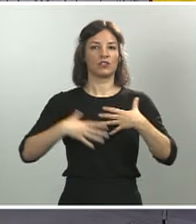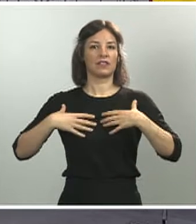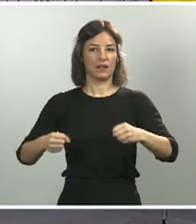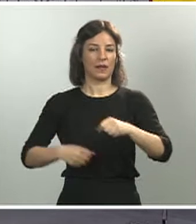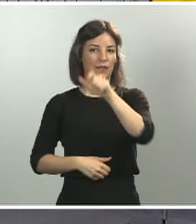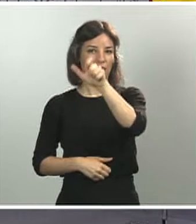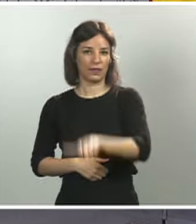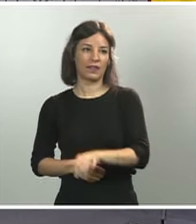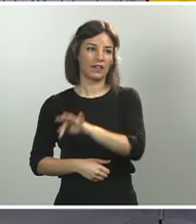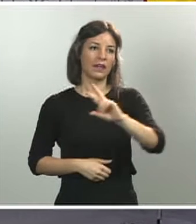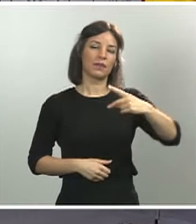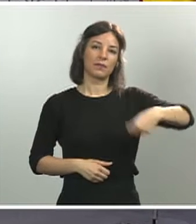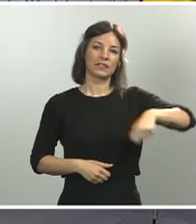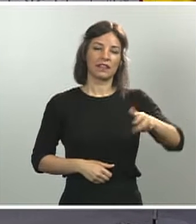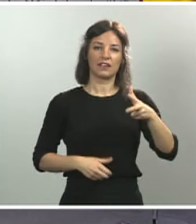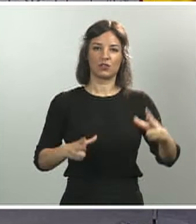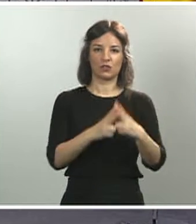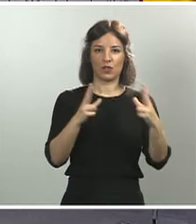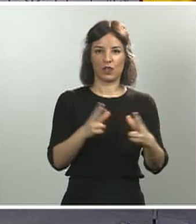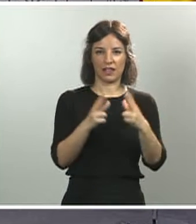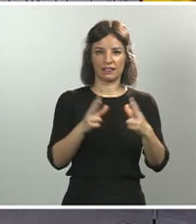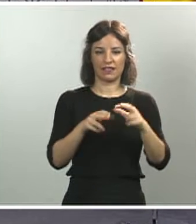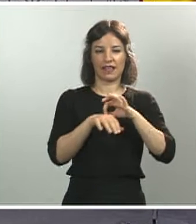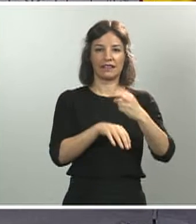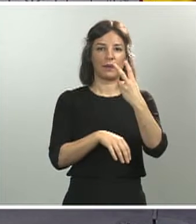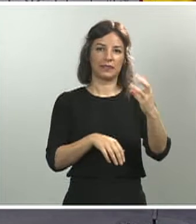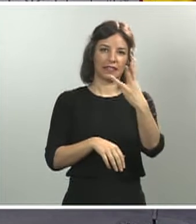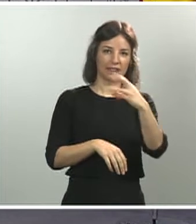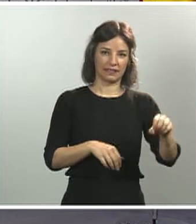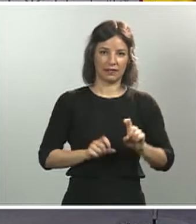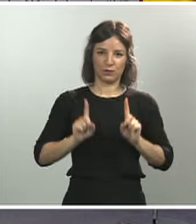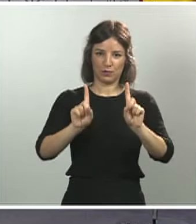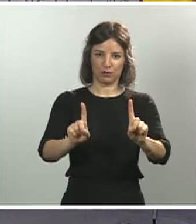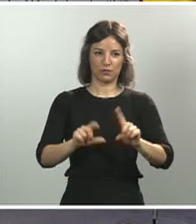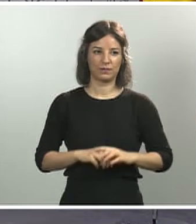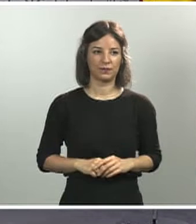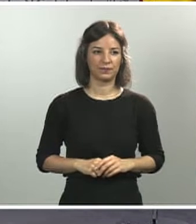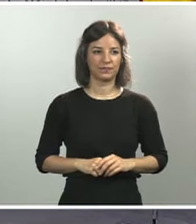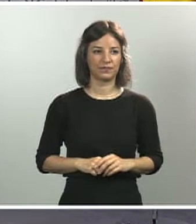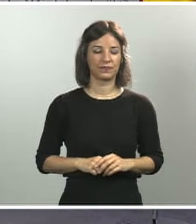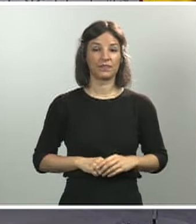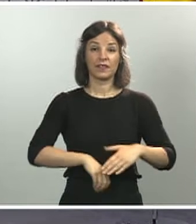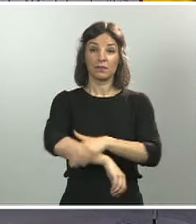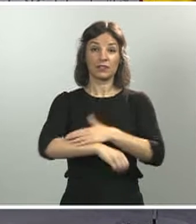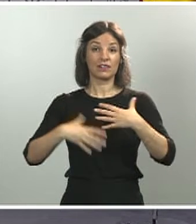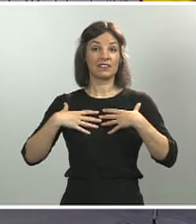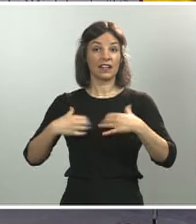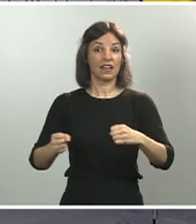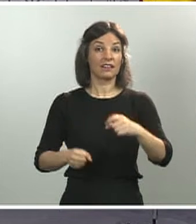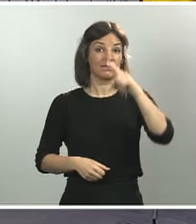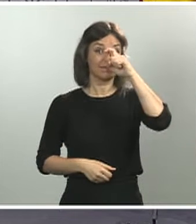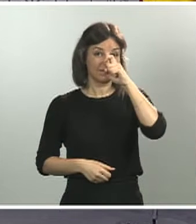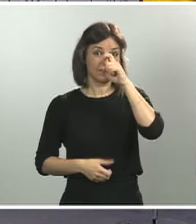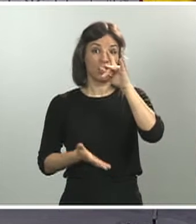del vicepresidente de Derechos Sociales y Agenda 2030, Pablo Iglesias. El ministro Salvador Illa tiene, recordamos, comparecencia en el